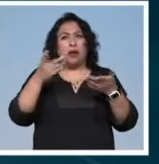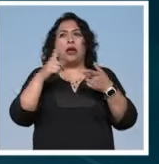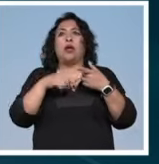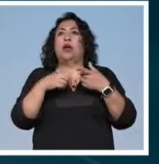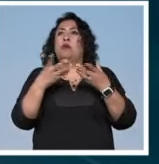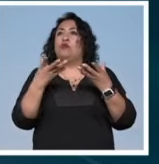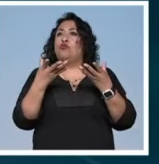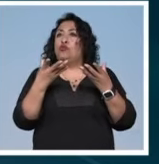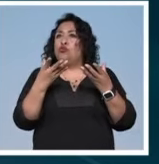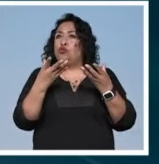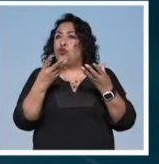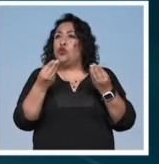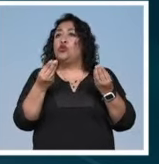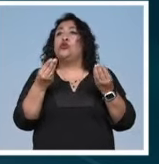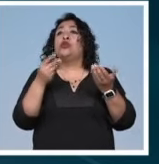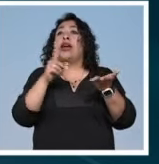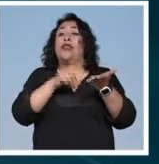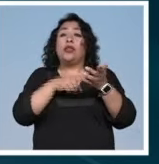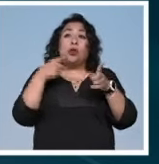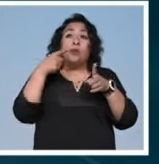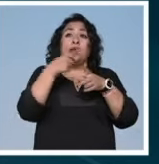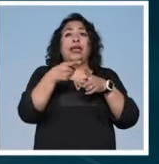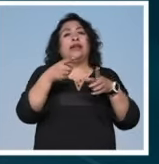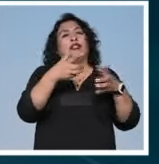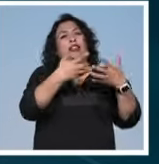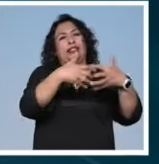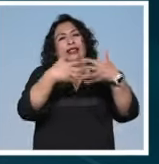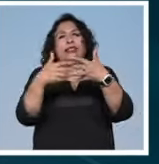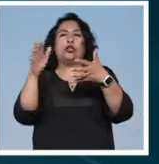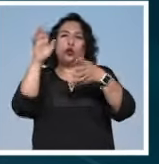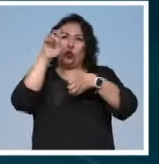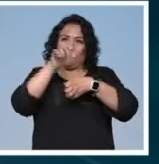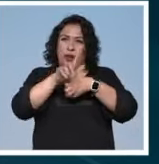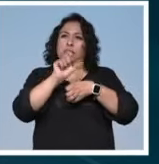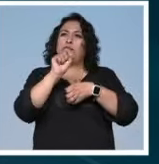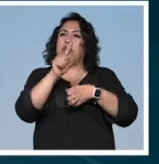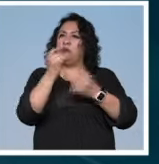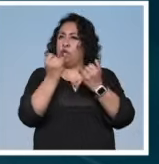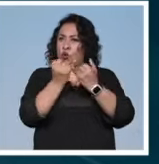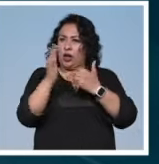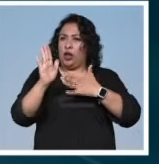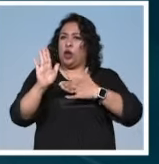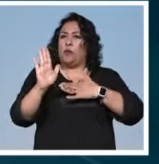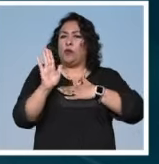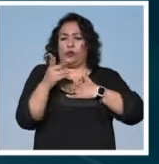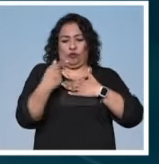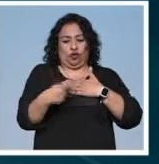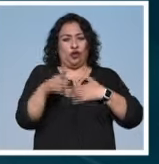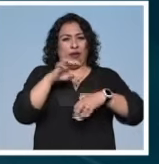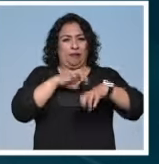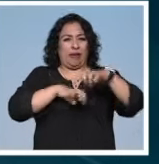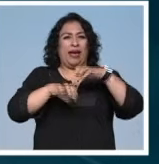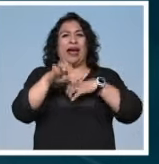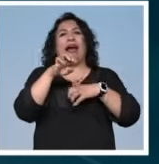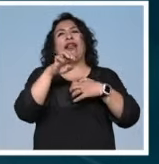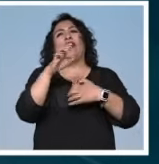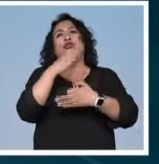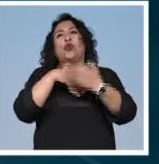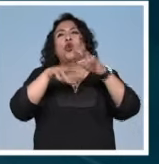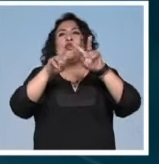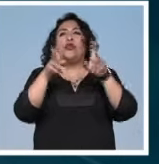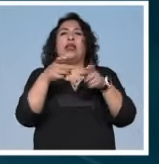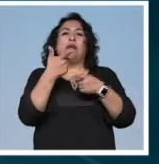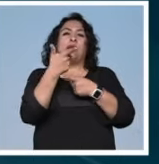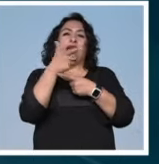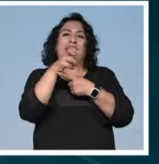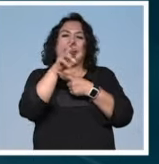mucha ambición en las industrias culturales, pero también es el compromiso de nuestra embajada en toda la cuestión de género,